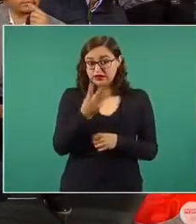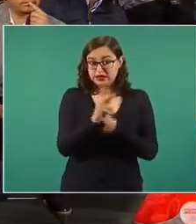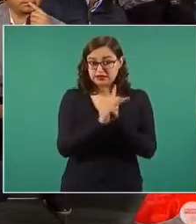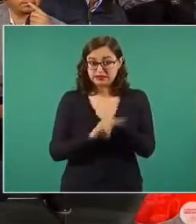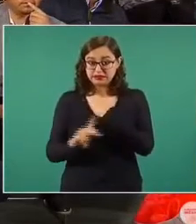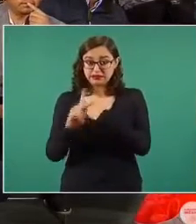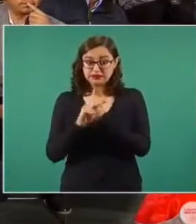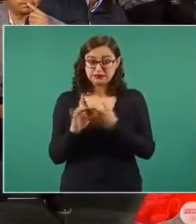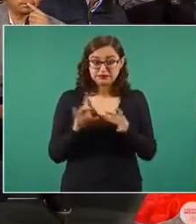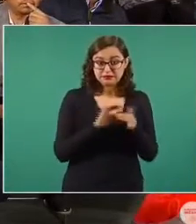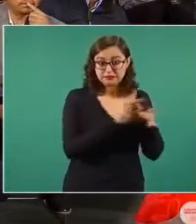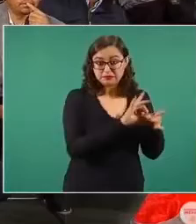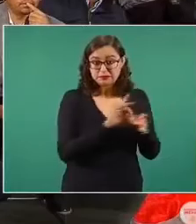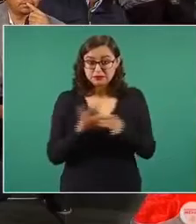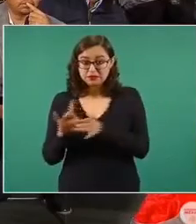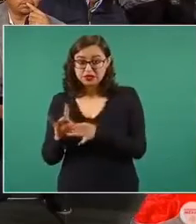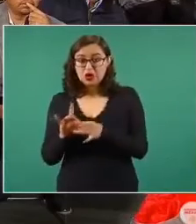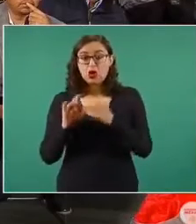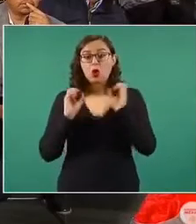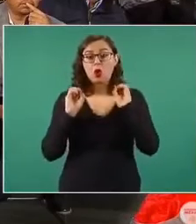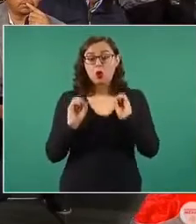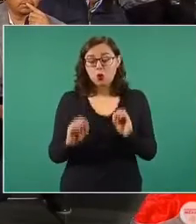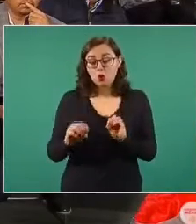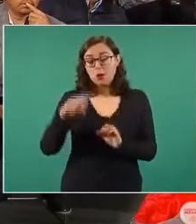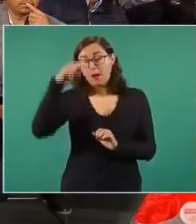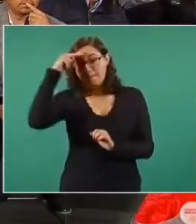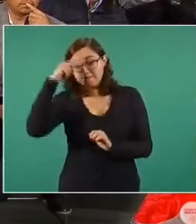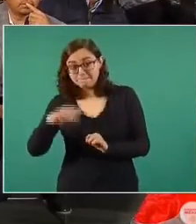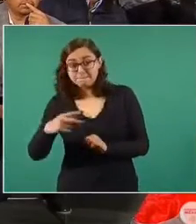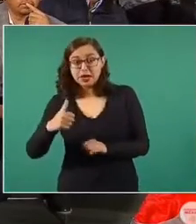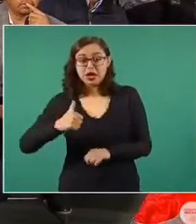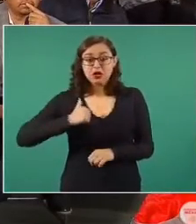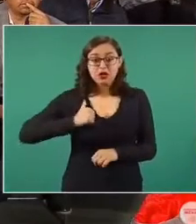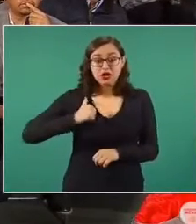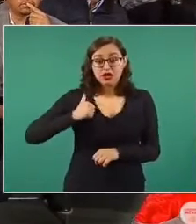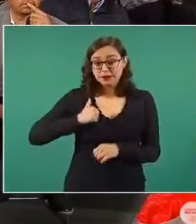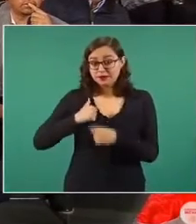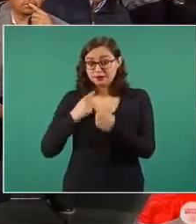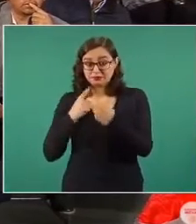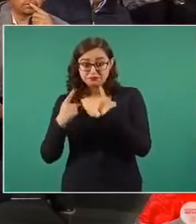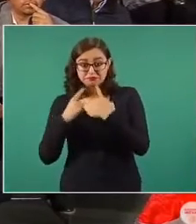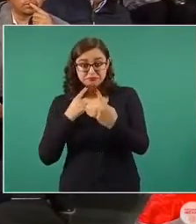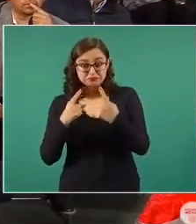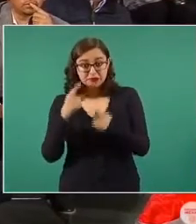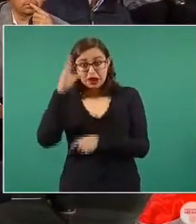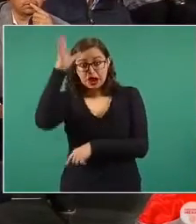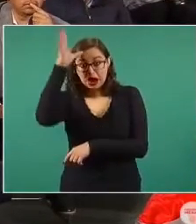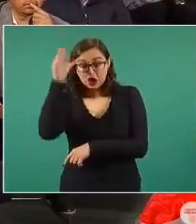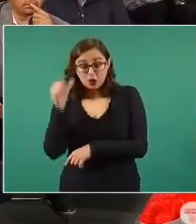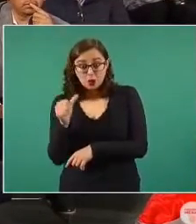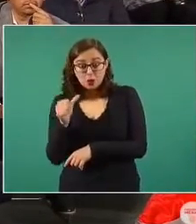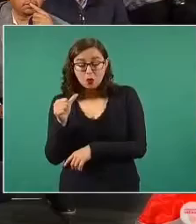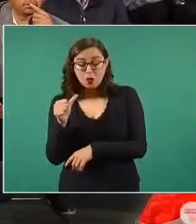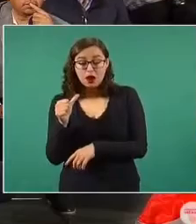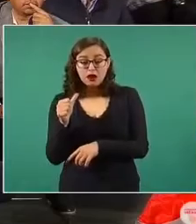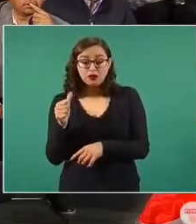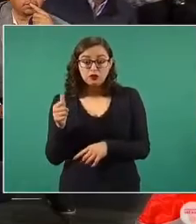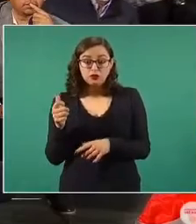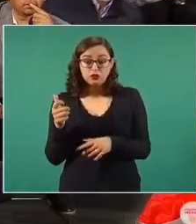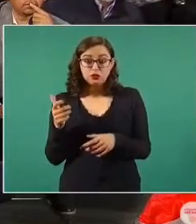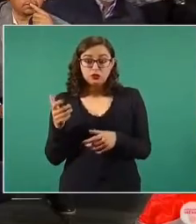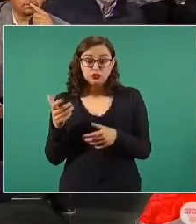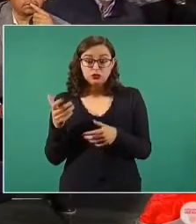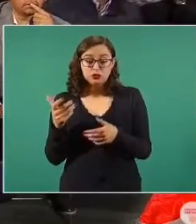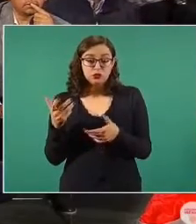mexicano con el de Canadá llegar a un arreglo antes de esto? Porque si se llega a un panel,